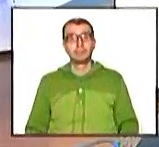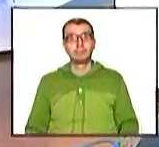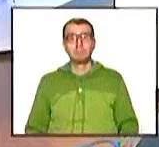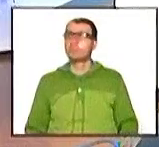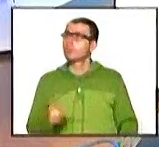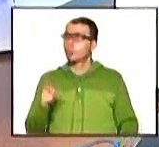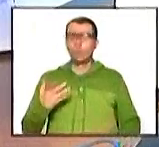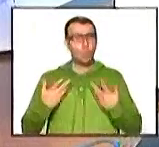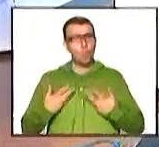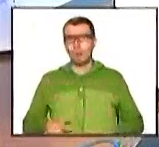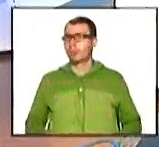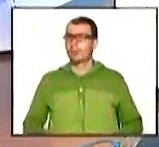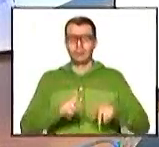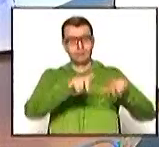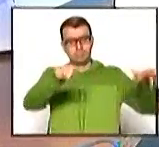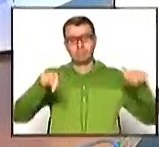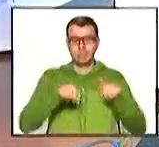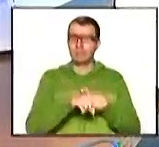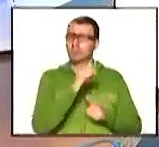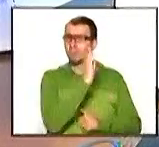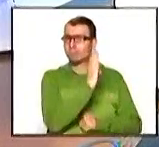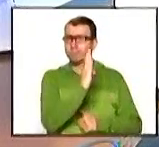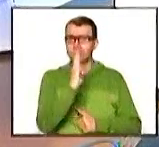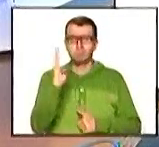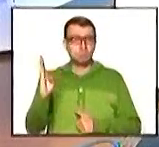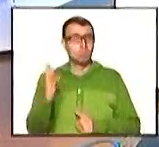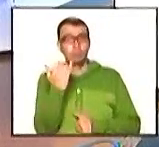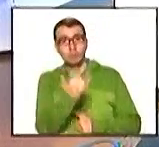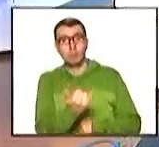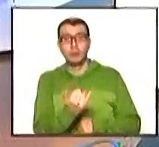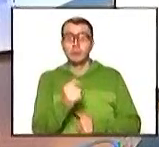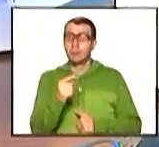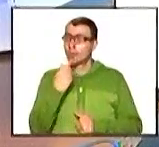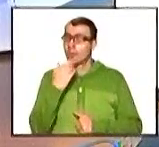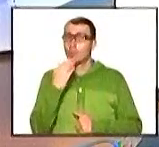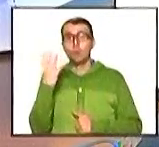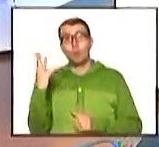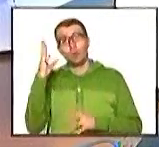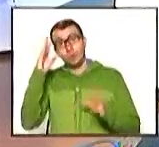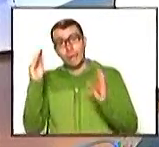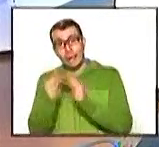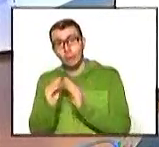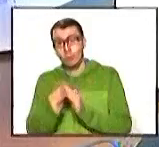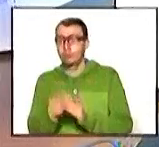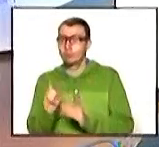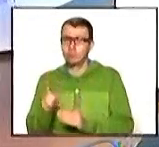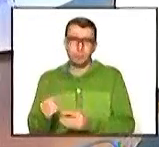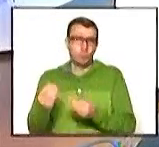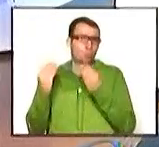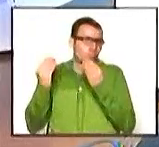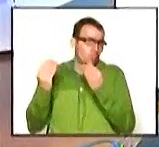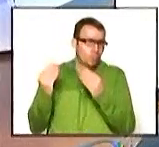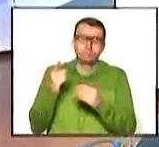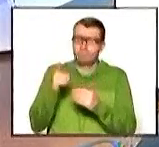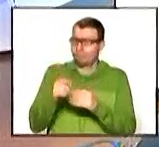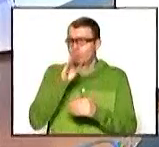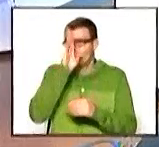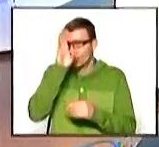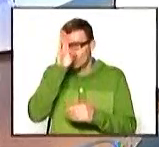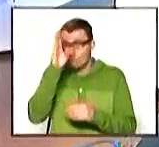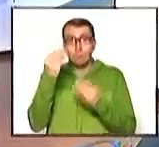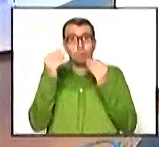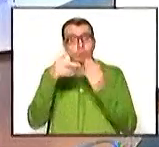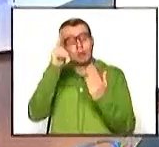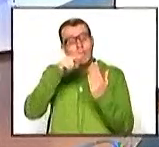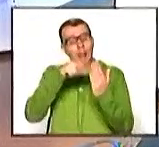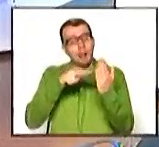librería son libros... Muy fáciles. Muy fáciles de conseguir. Ese Cuatro Acuerdos es un libro muy popular. Es un libro que ha sido muy leído, es